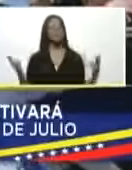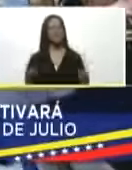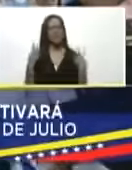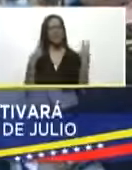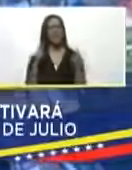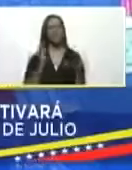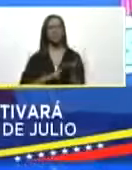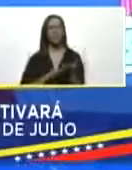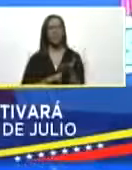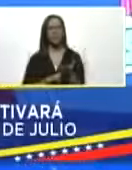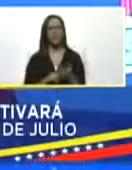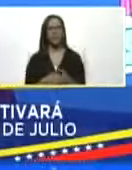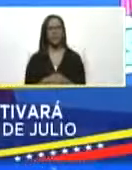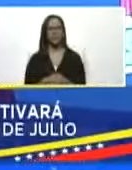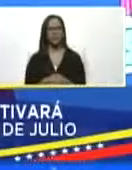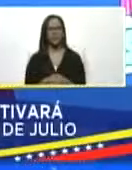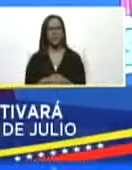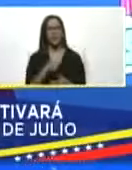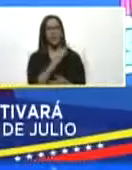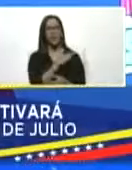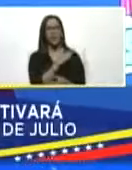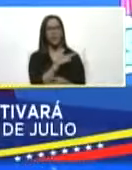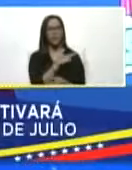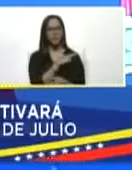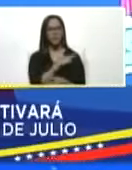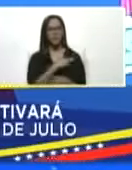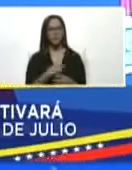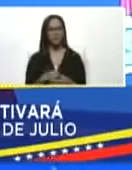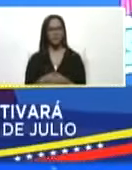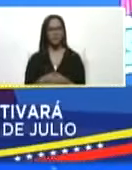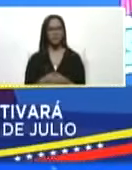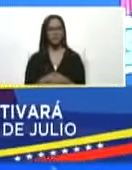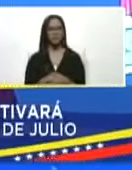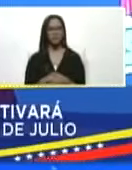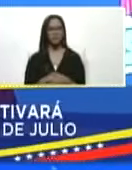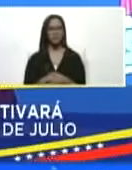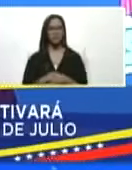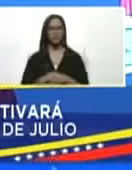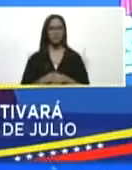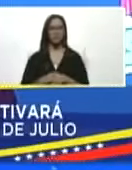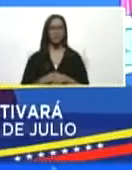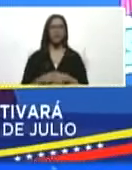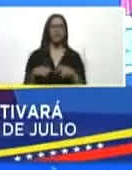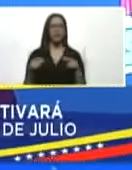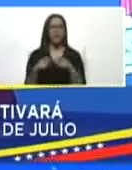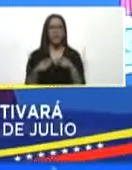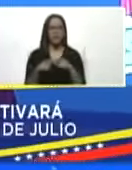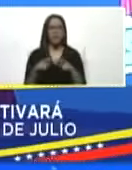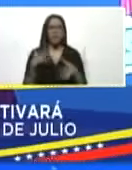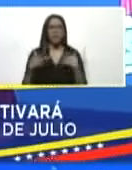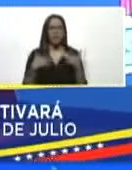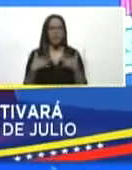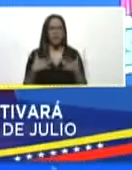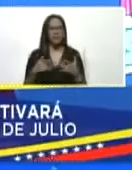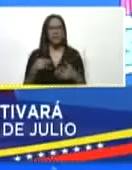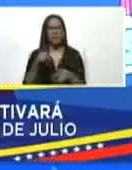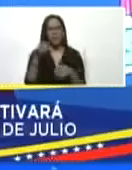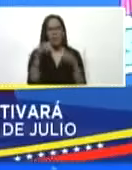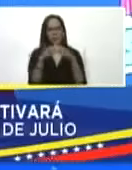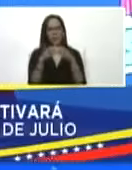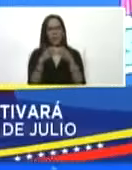Victoria segura. El jefe de este equipo de giras y eventos será el